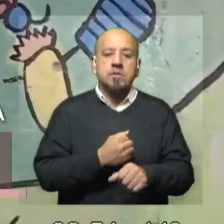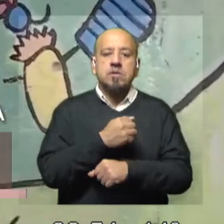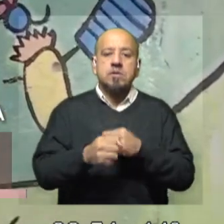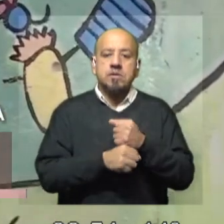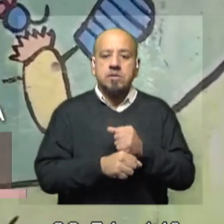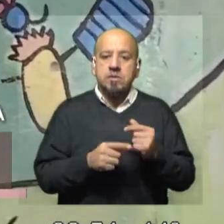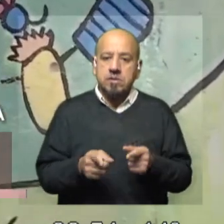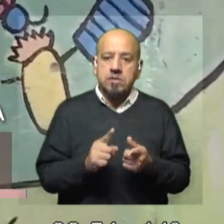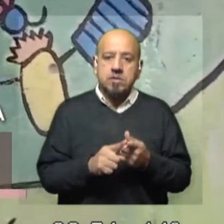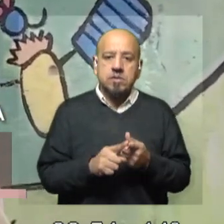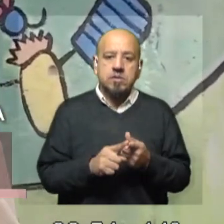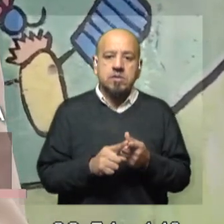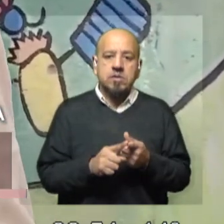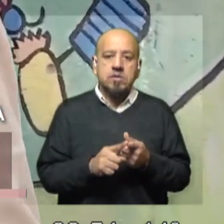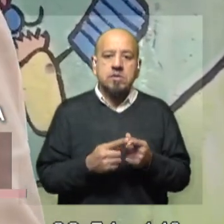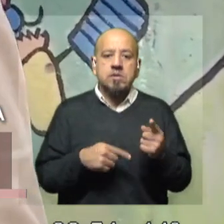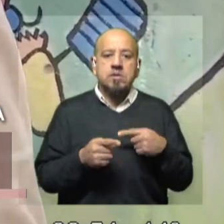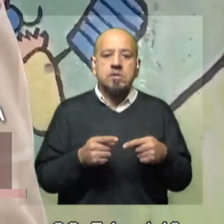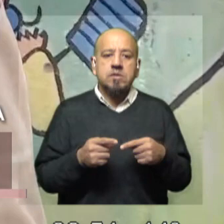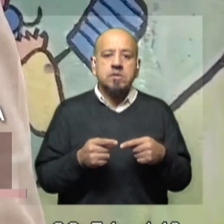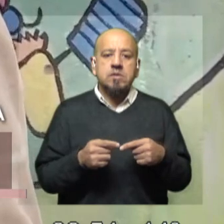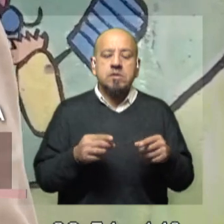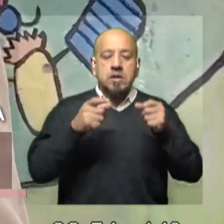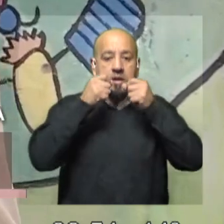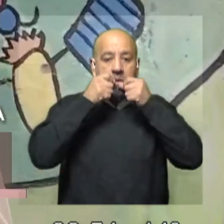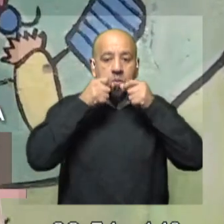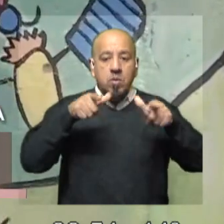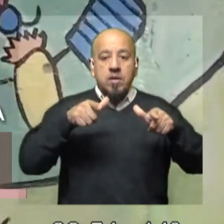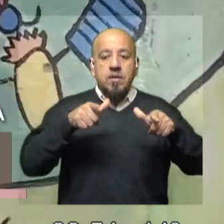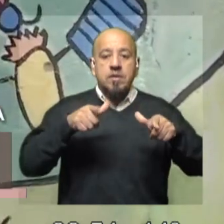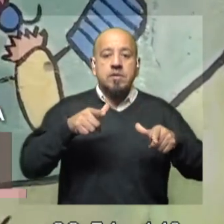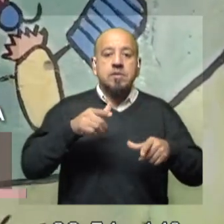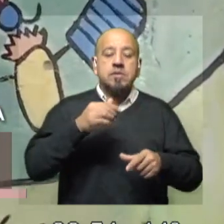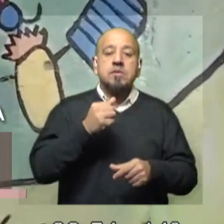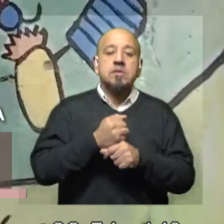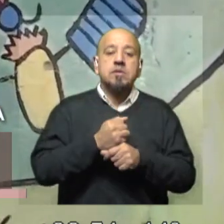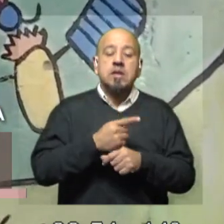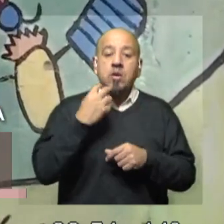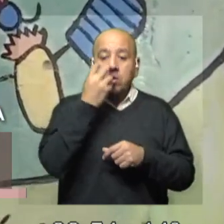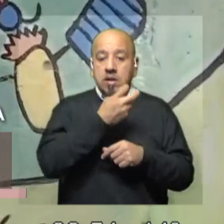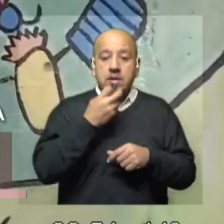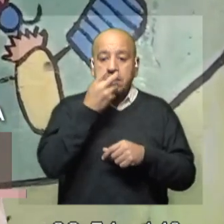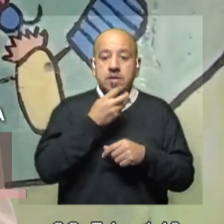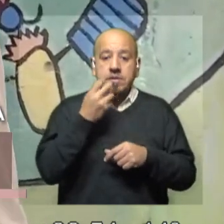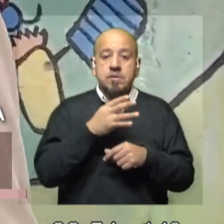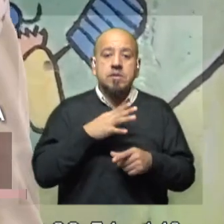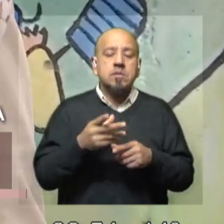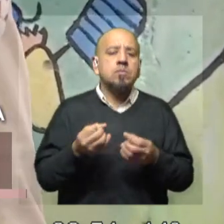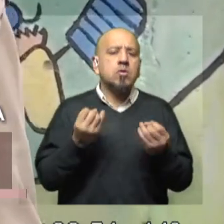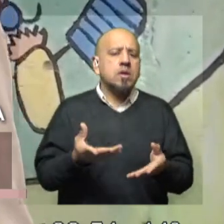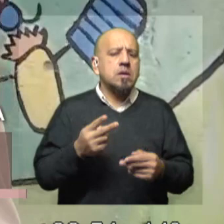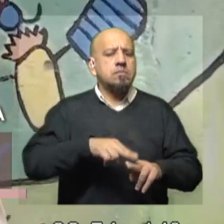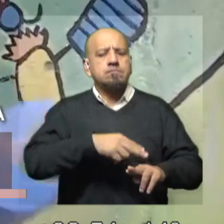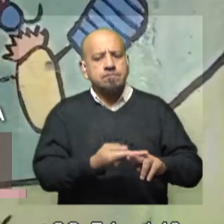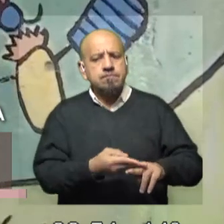niveles descendidos, y fue justamente en lenguaje, la oralidad. Entonces ahí porque uno dice, ¿por qué repite un